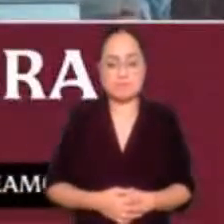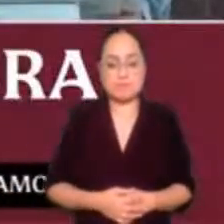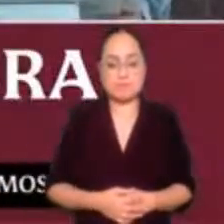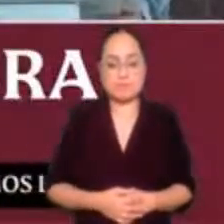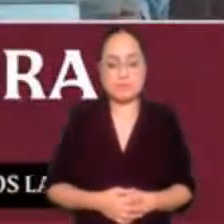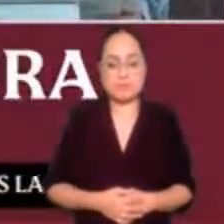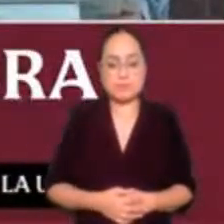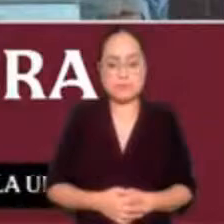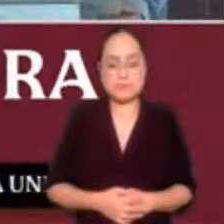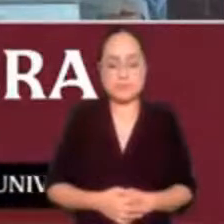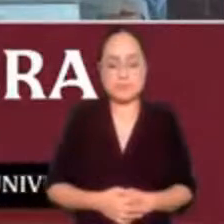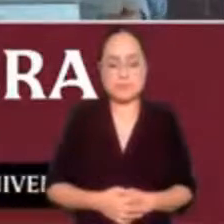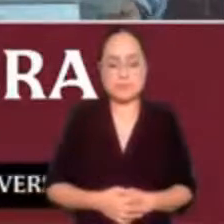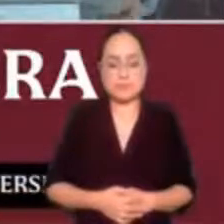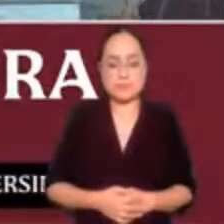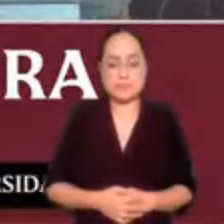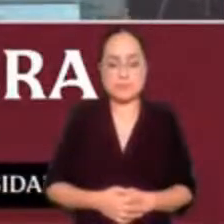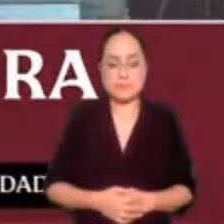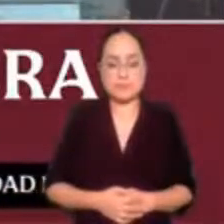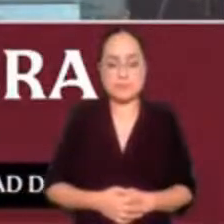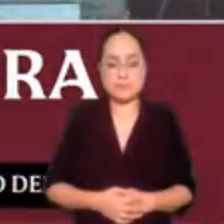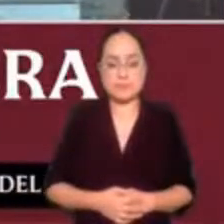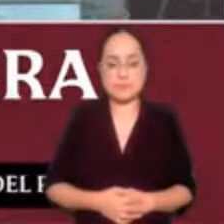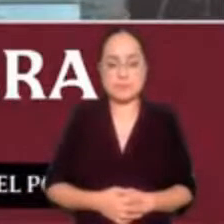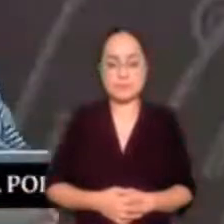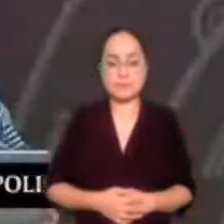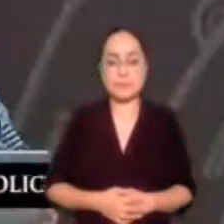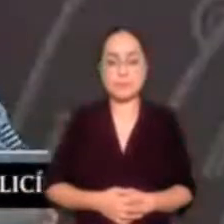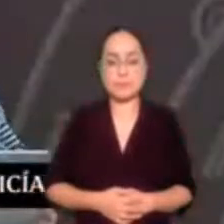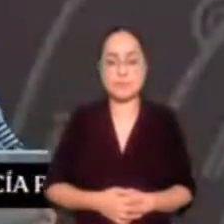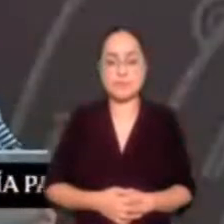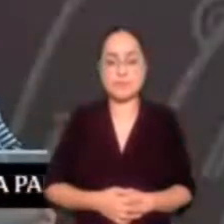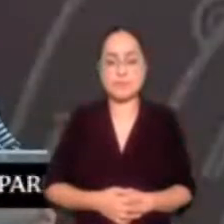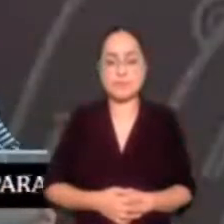suposición, señor gobernador, sino a la precisión. Así es. Muy bien.